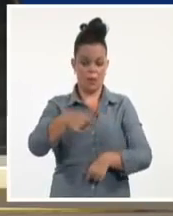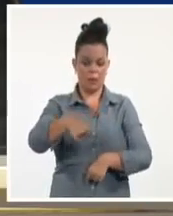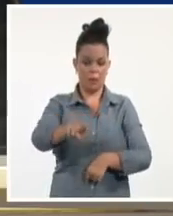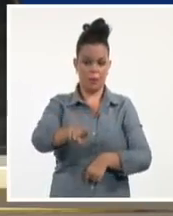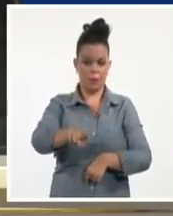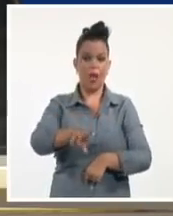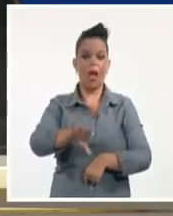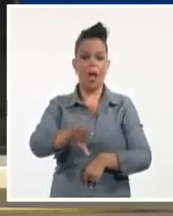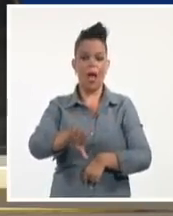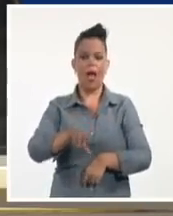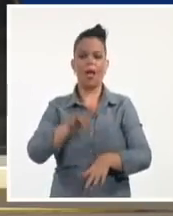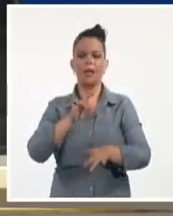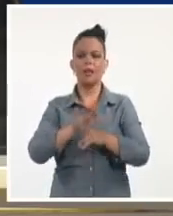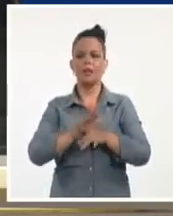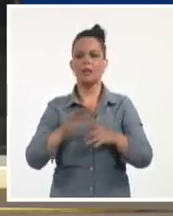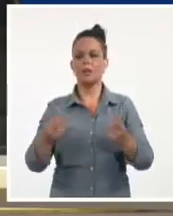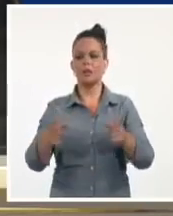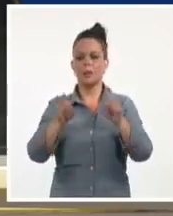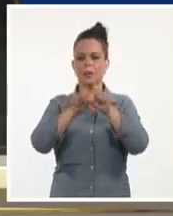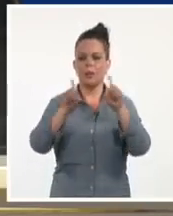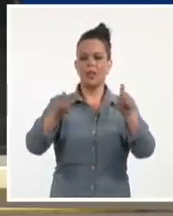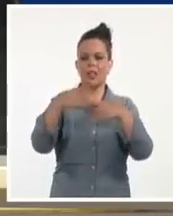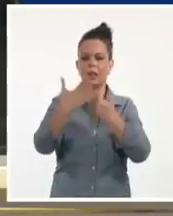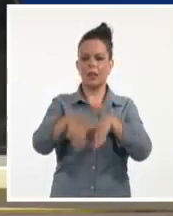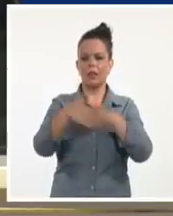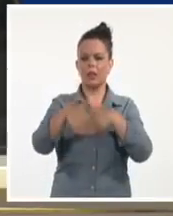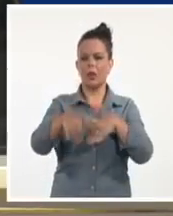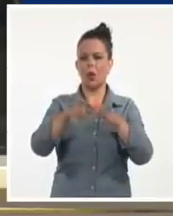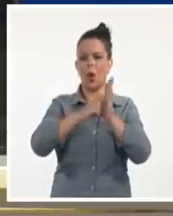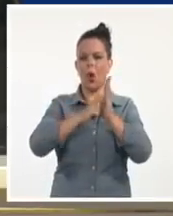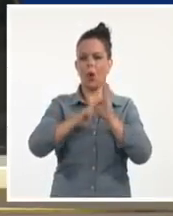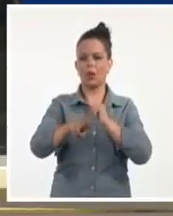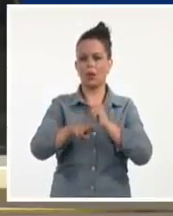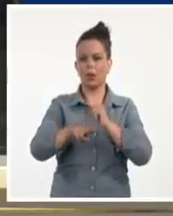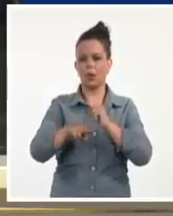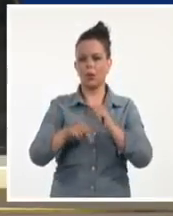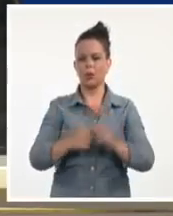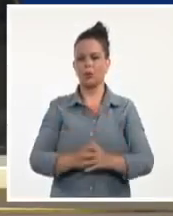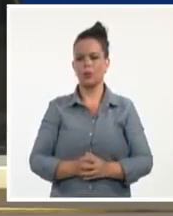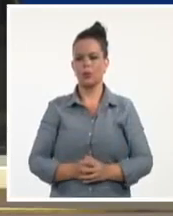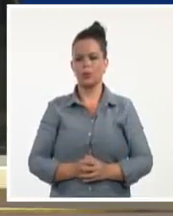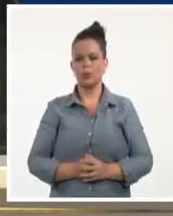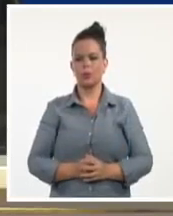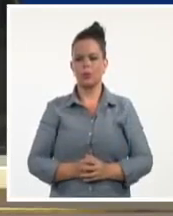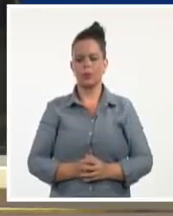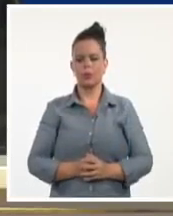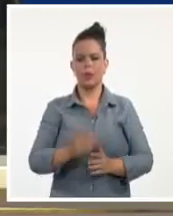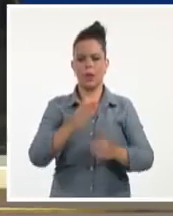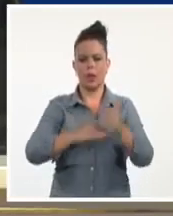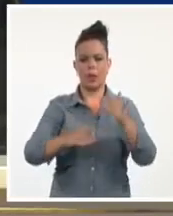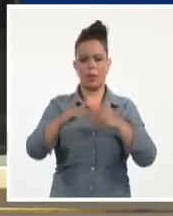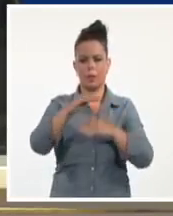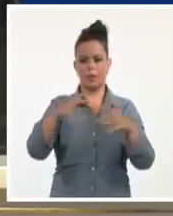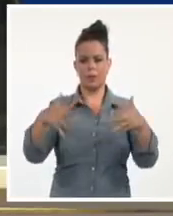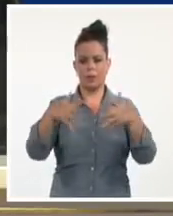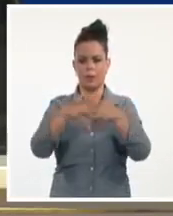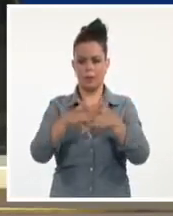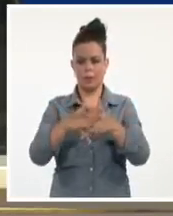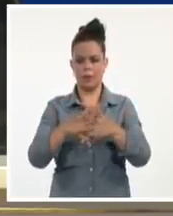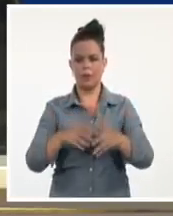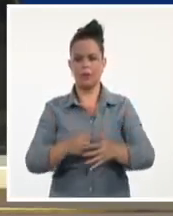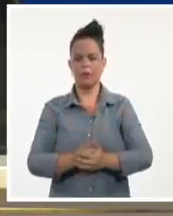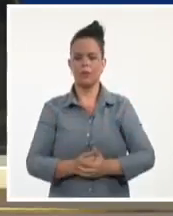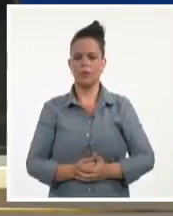correo en el ministerio de comercio exterior y la inversión extranjera en el min 6 donaciones cuba min 6